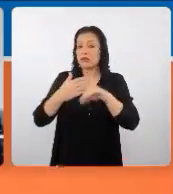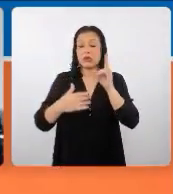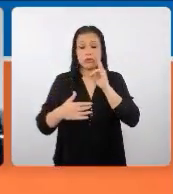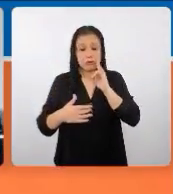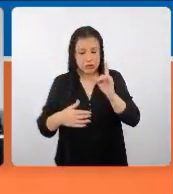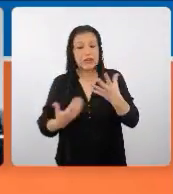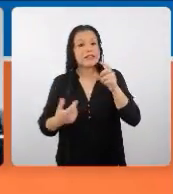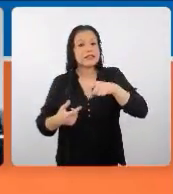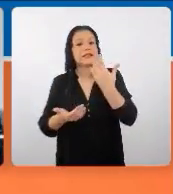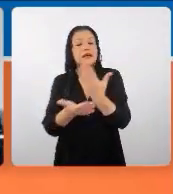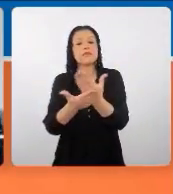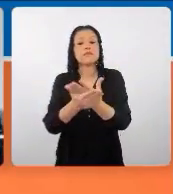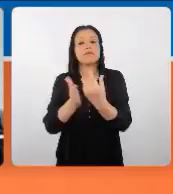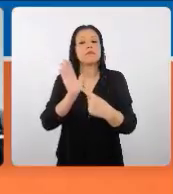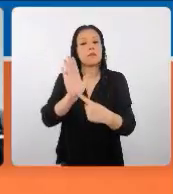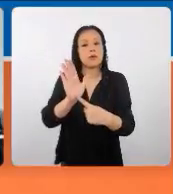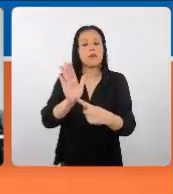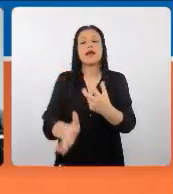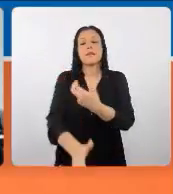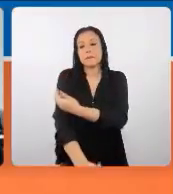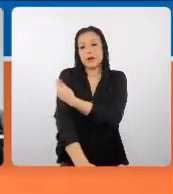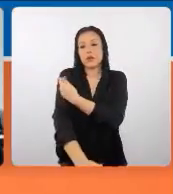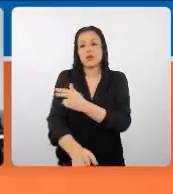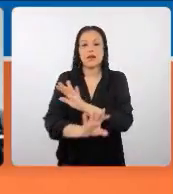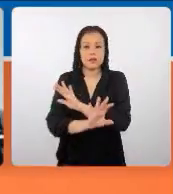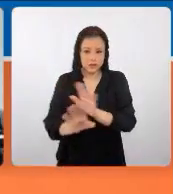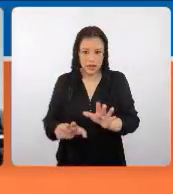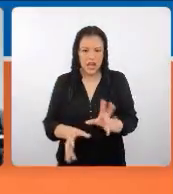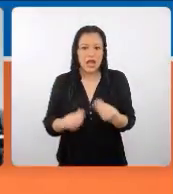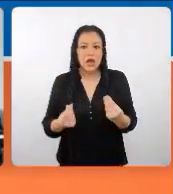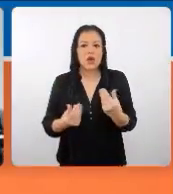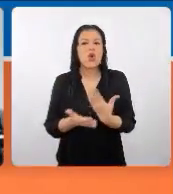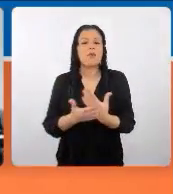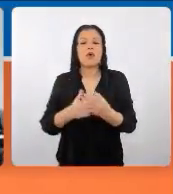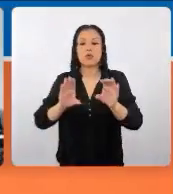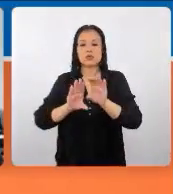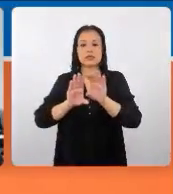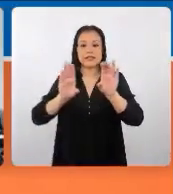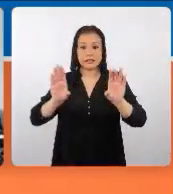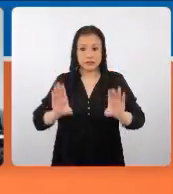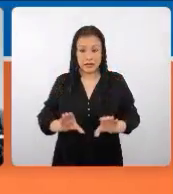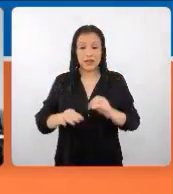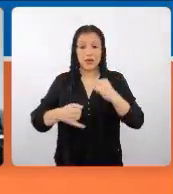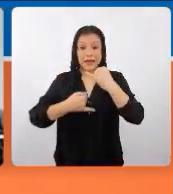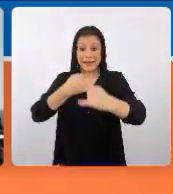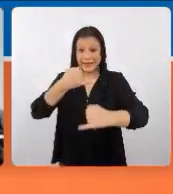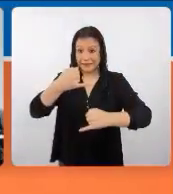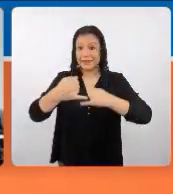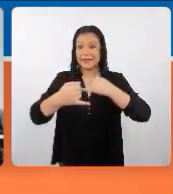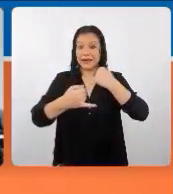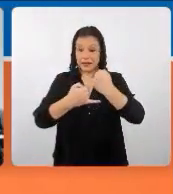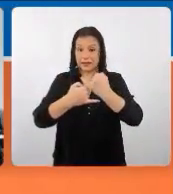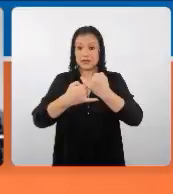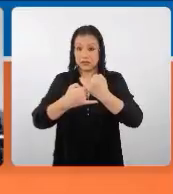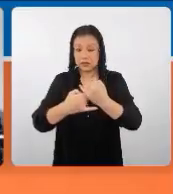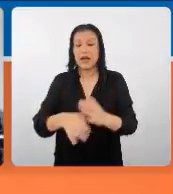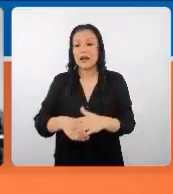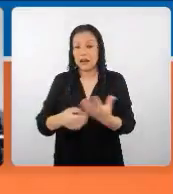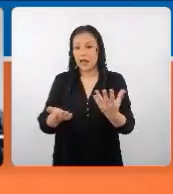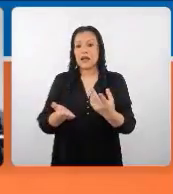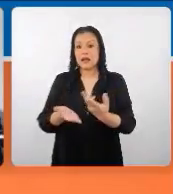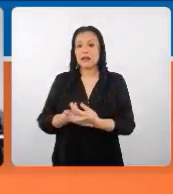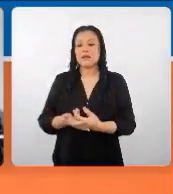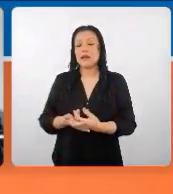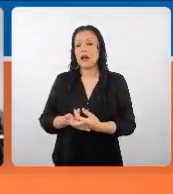la entrada, tiene que mostrar que están vacunados. ¿Cómo? Con un certificado internacional válido para la vacunación